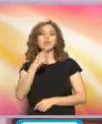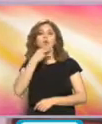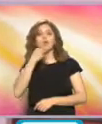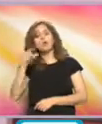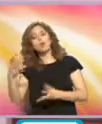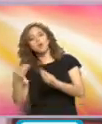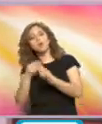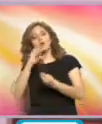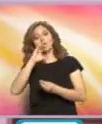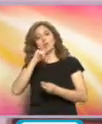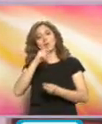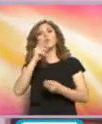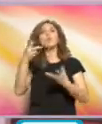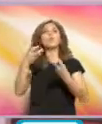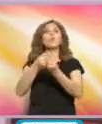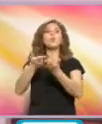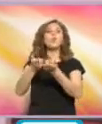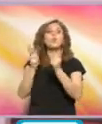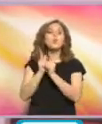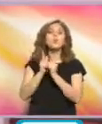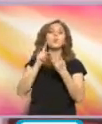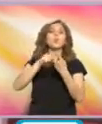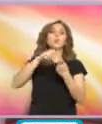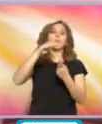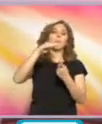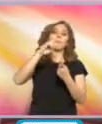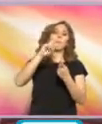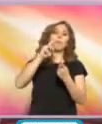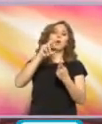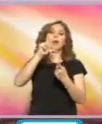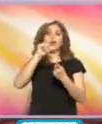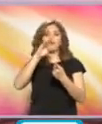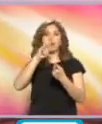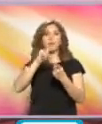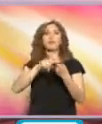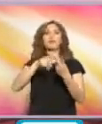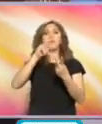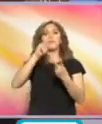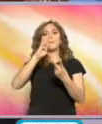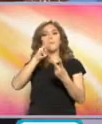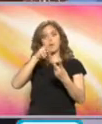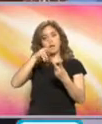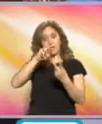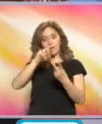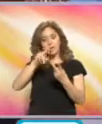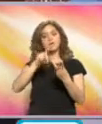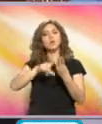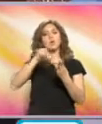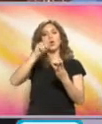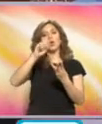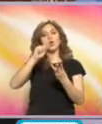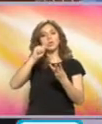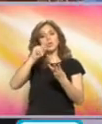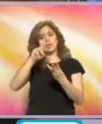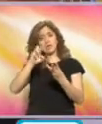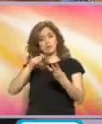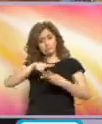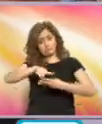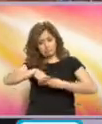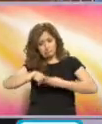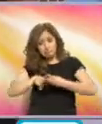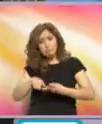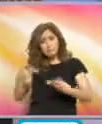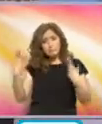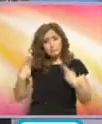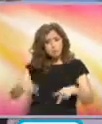con Mon Laferte, Los Bunkers, Con Los Tres. Tiro de Gracia, o sea, Ajá. él ha estado en realidad detrás de los discos de los